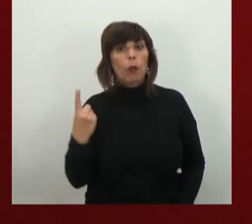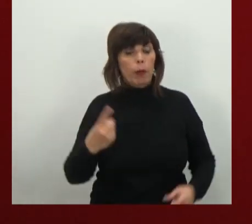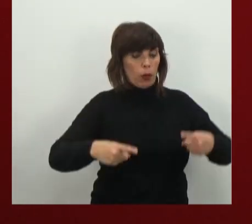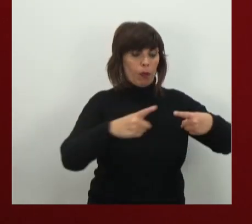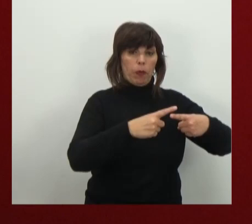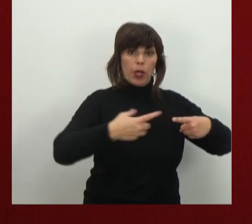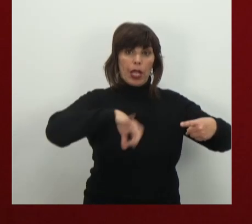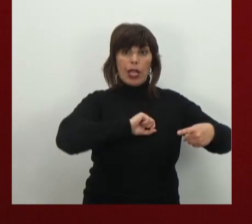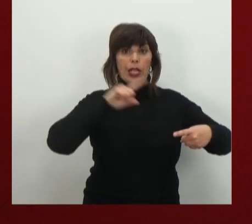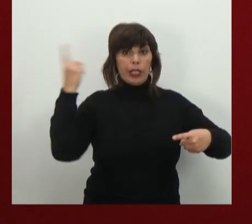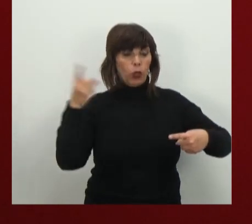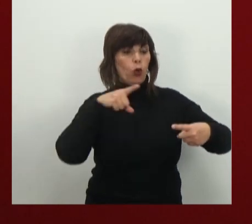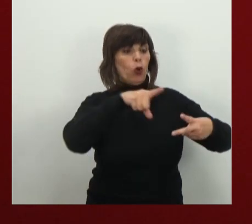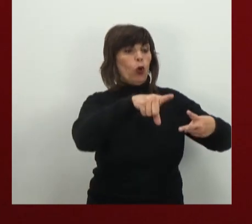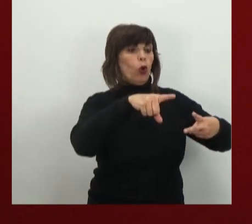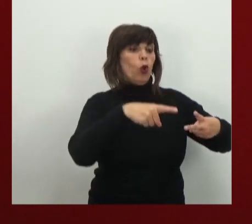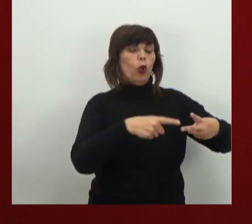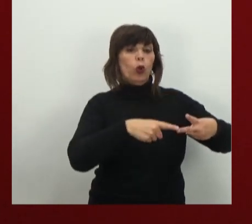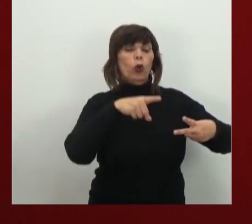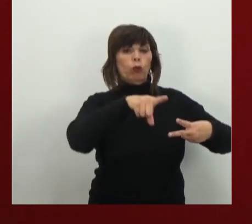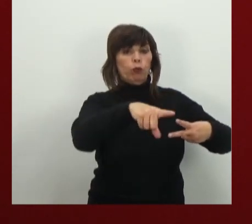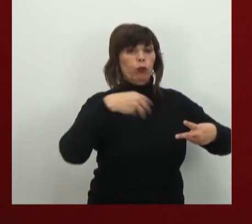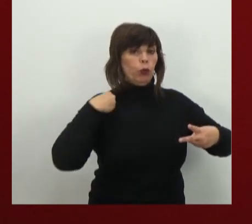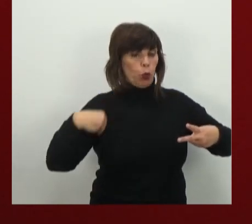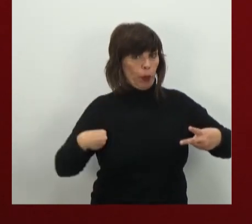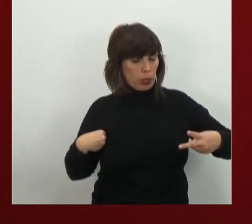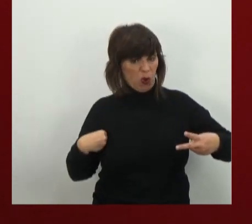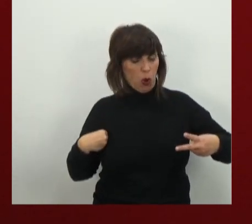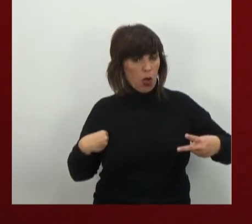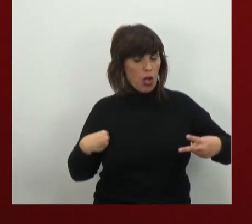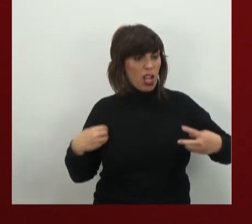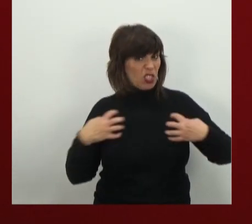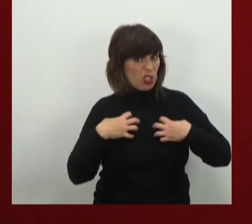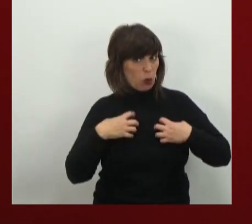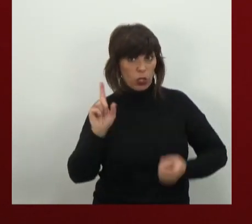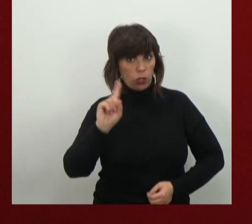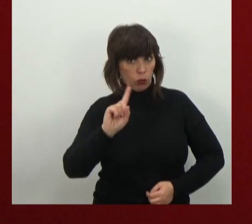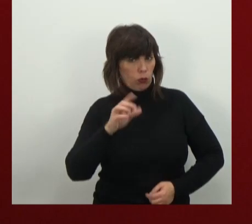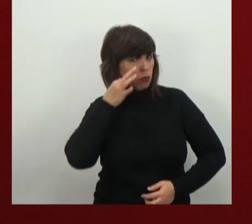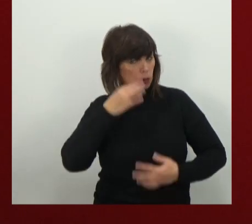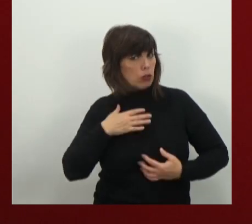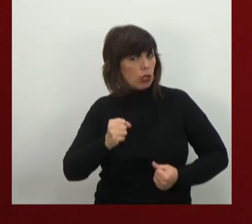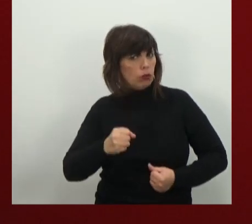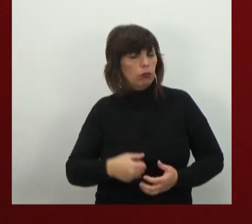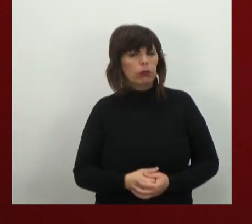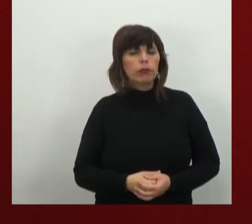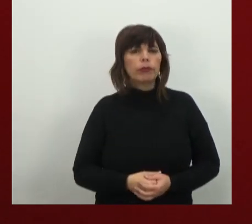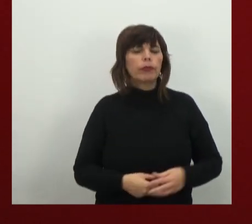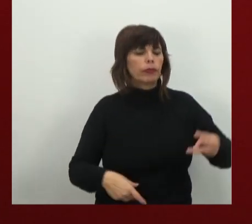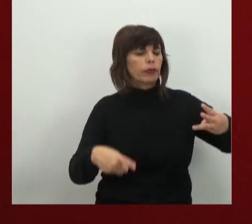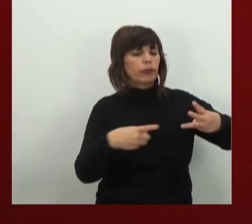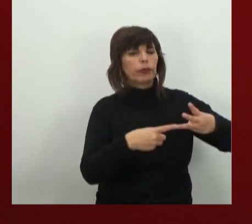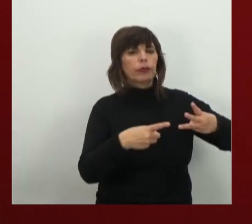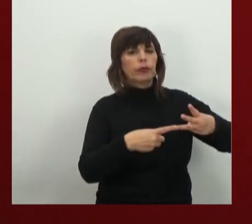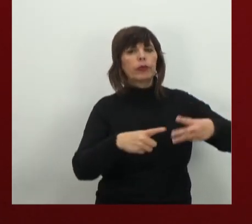luego tú. Y eso no es nada egoísta, no, no, no, no. Es algo sano. Luego